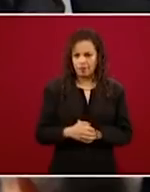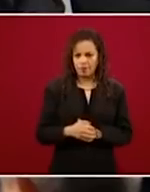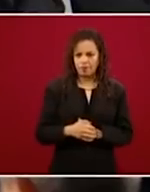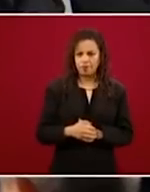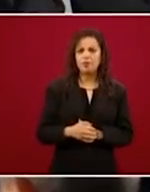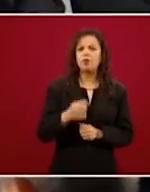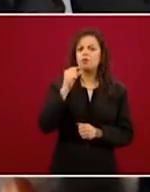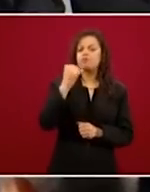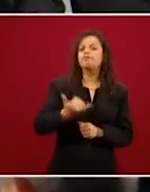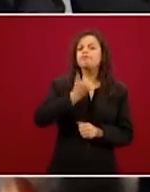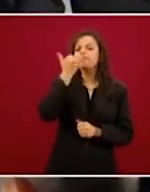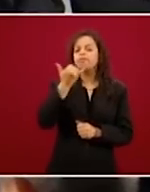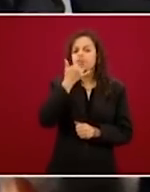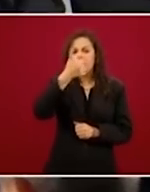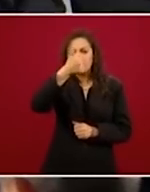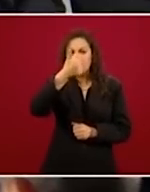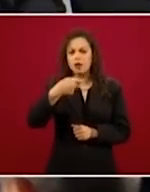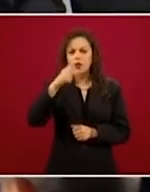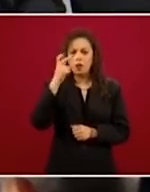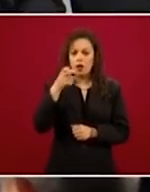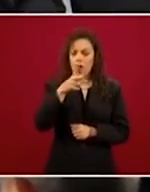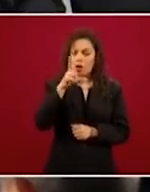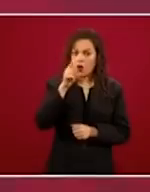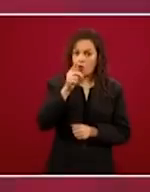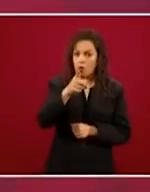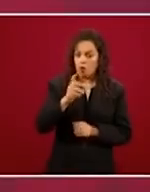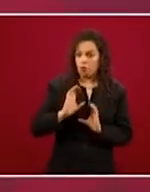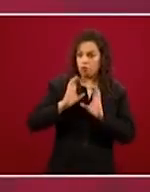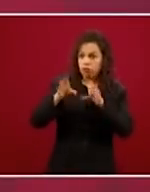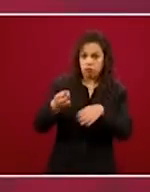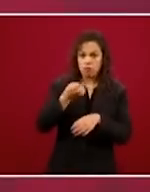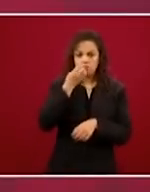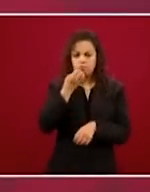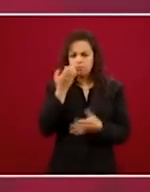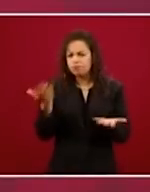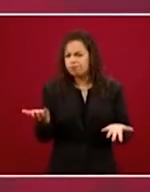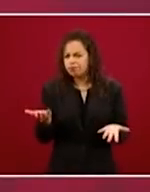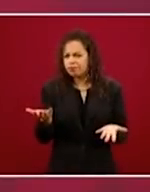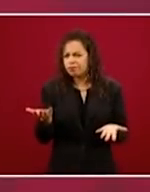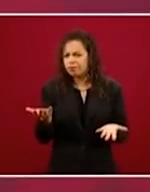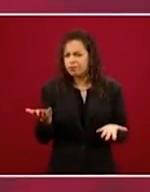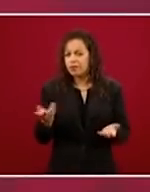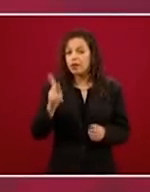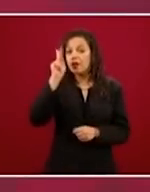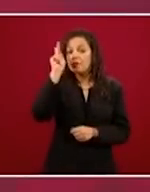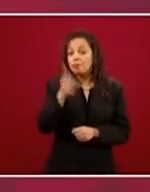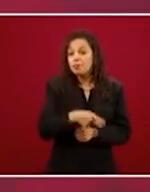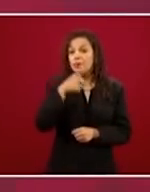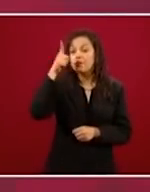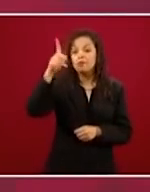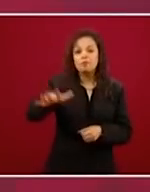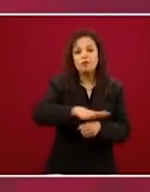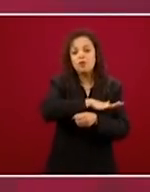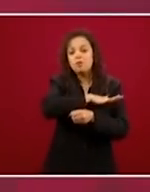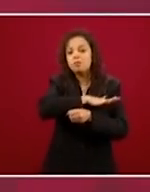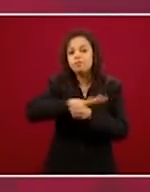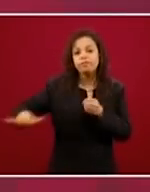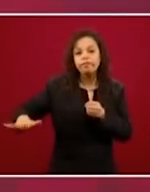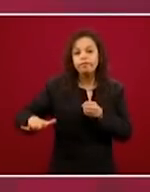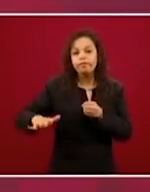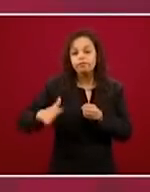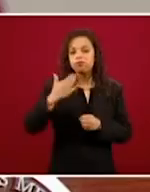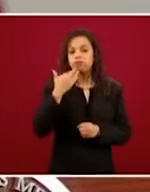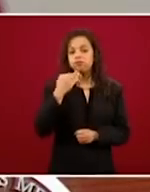entonces no es que no pasar el examen de admisión es que no había cupo no hay